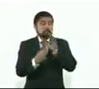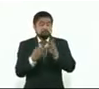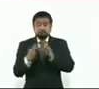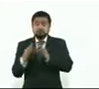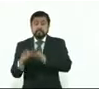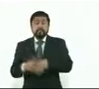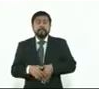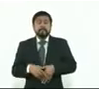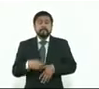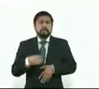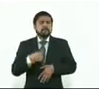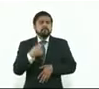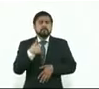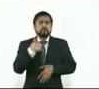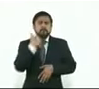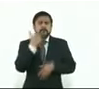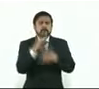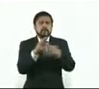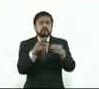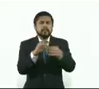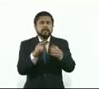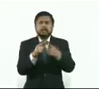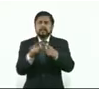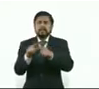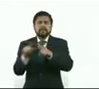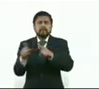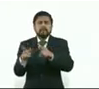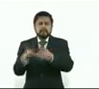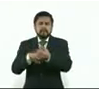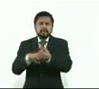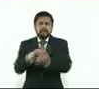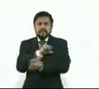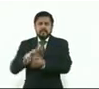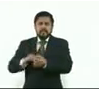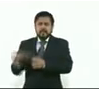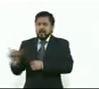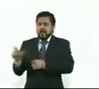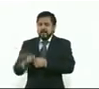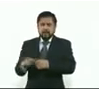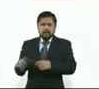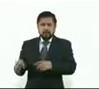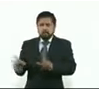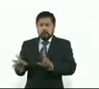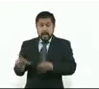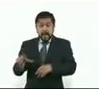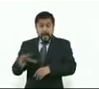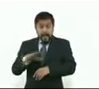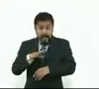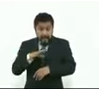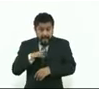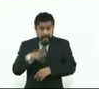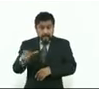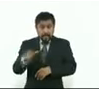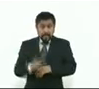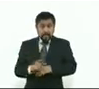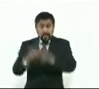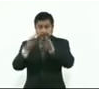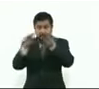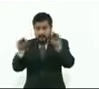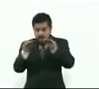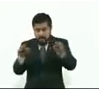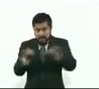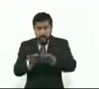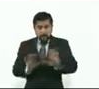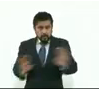los diferentes mercados de Xochimilco también están los pinos que tienen la certificación,